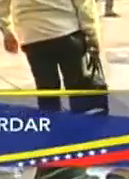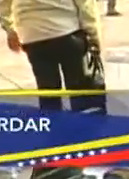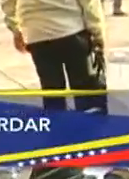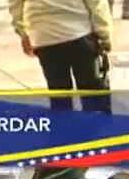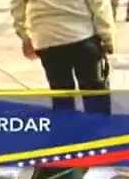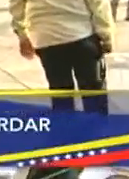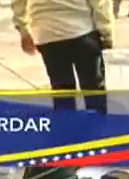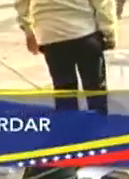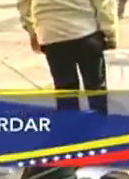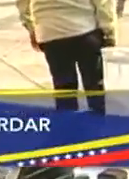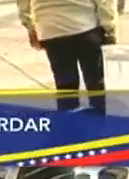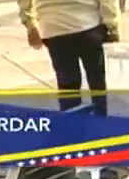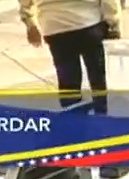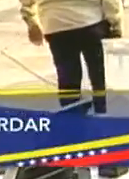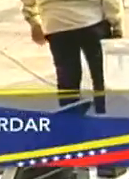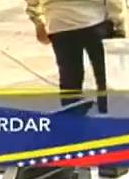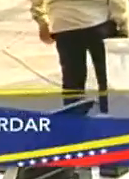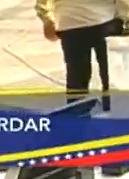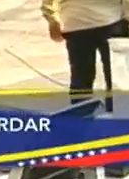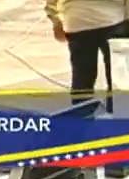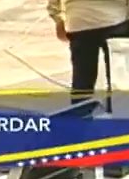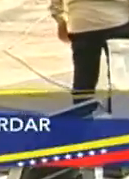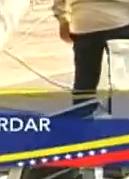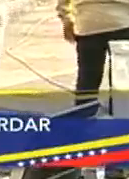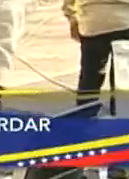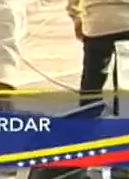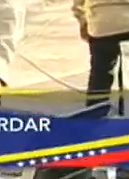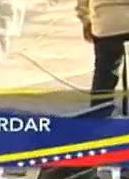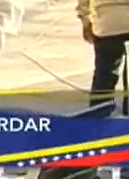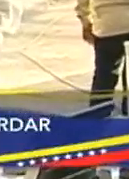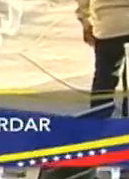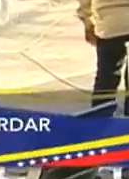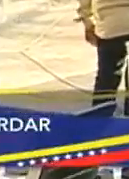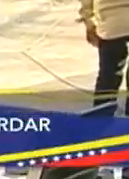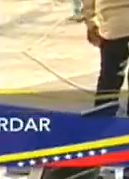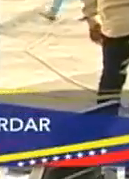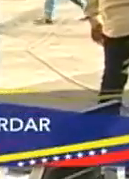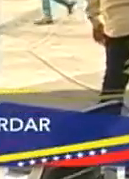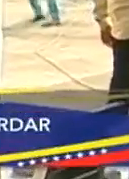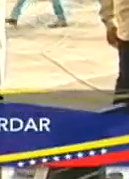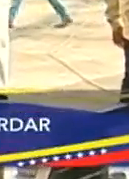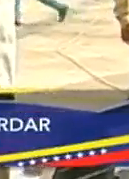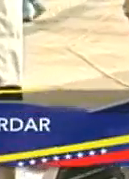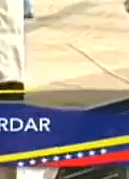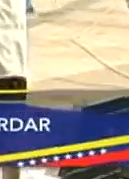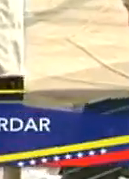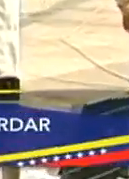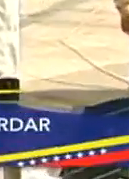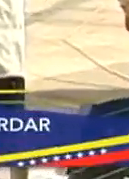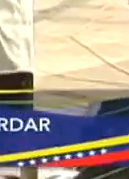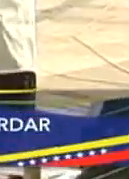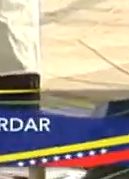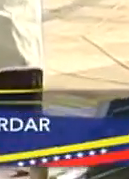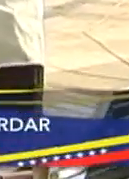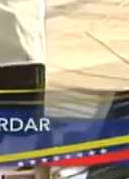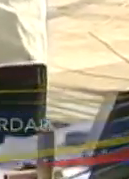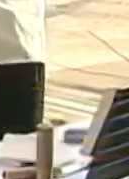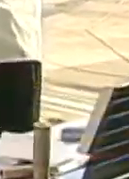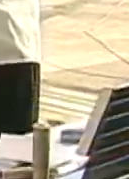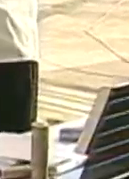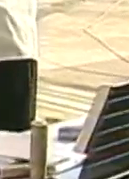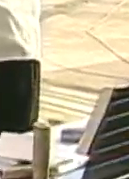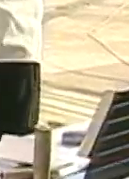en primer lugar produce y piensa para la sociedad vigencia plena que dice gobernador